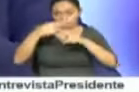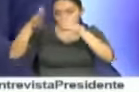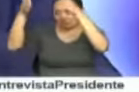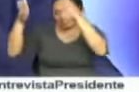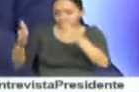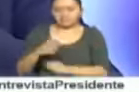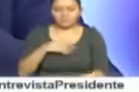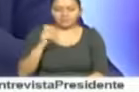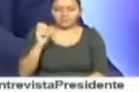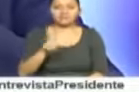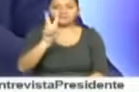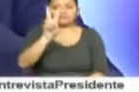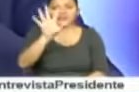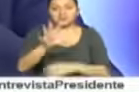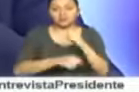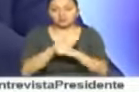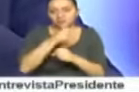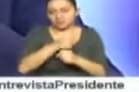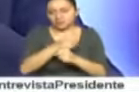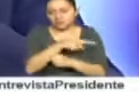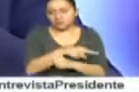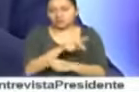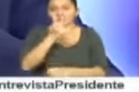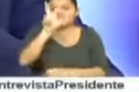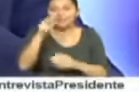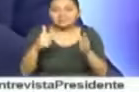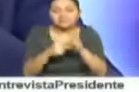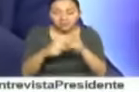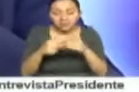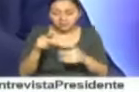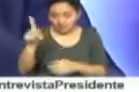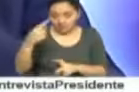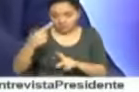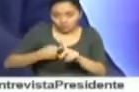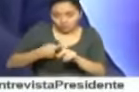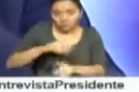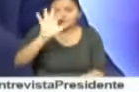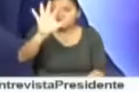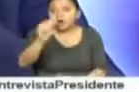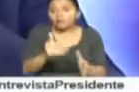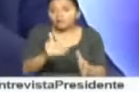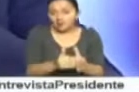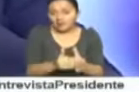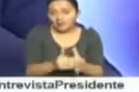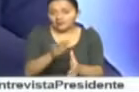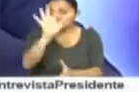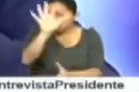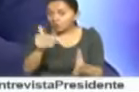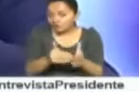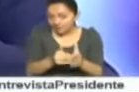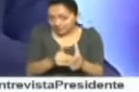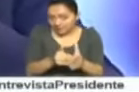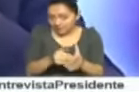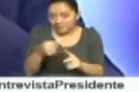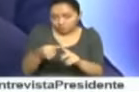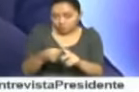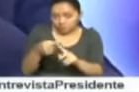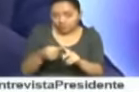años. $3.000 de subsidio mensuales del pueblo ecuatoriano, directo, indirecto es más. Eso significa que le vamos a dar $900.000 de